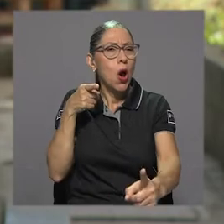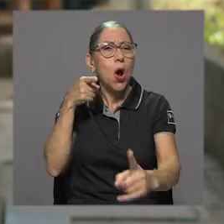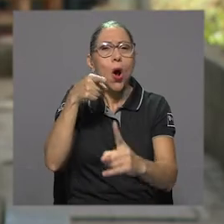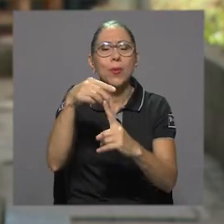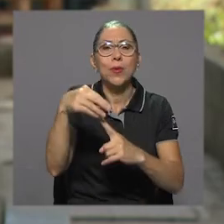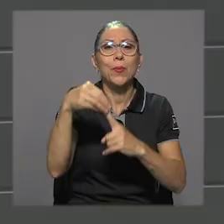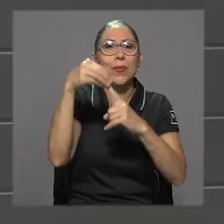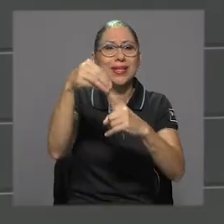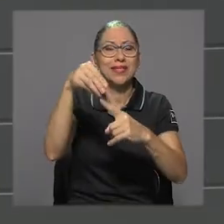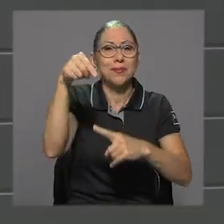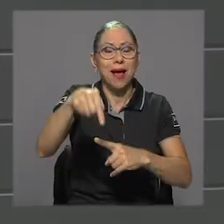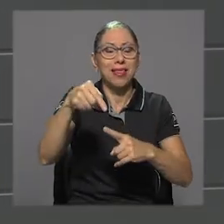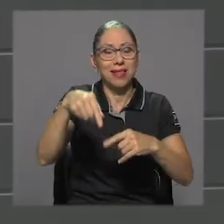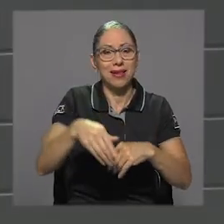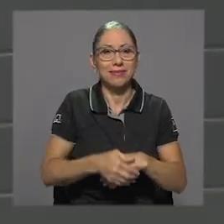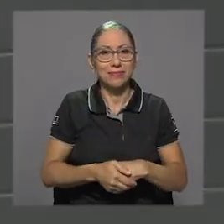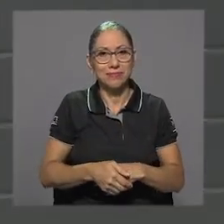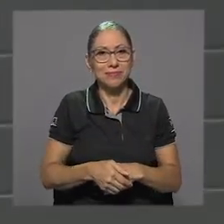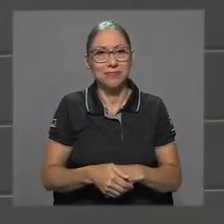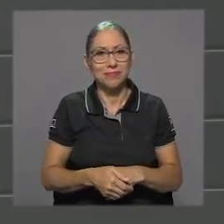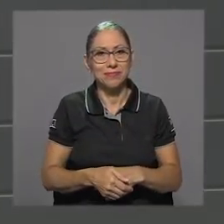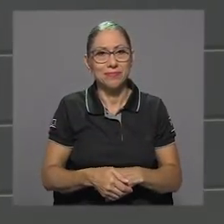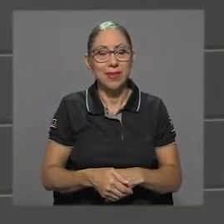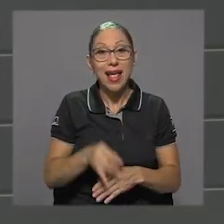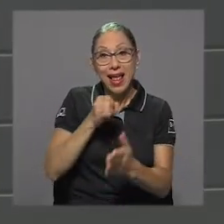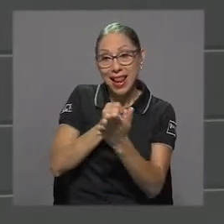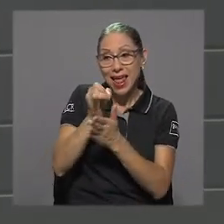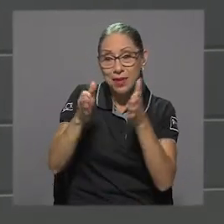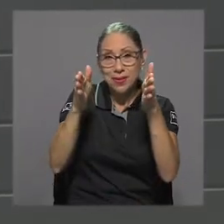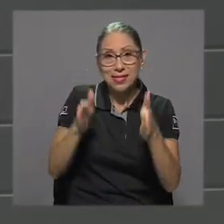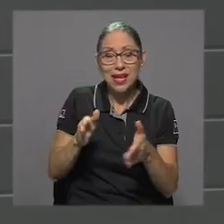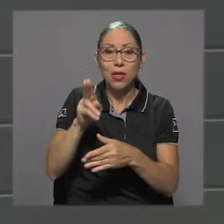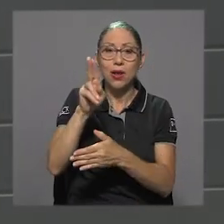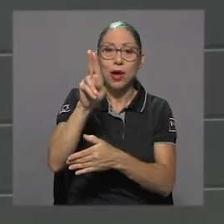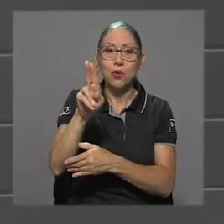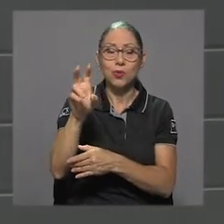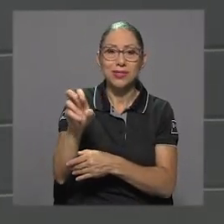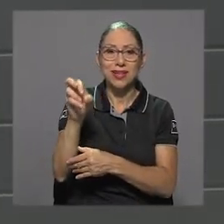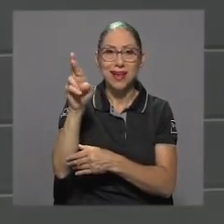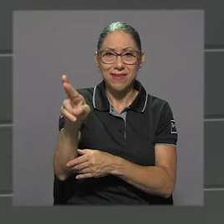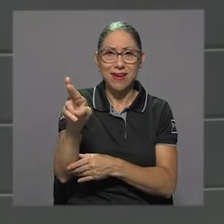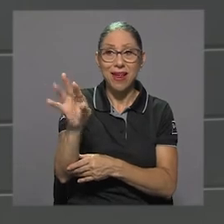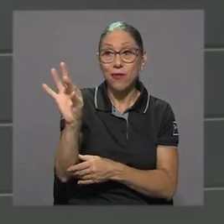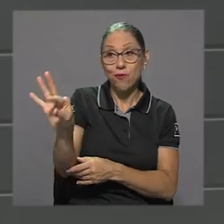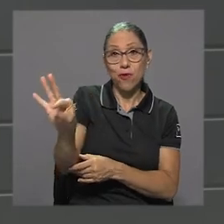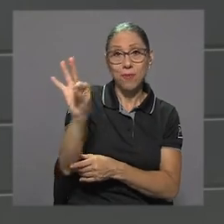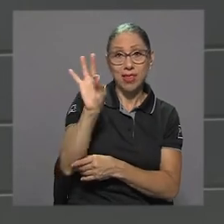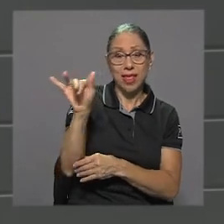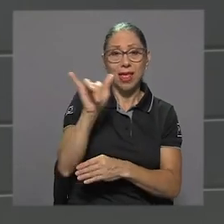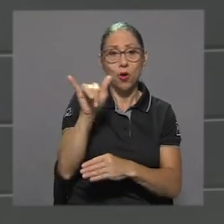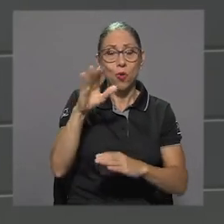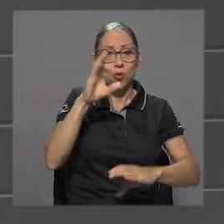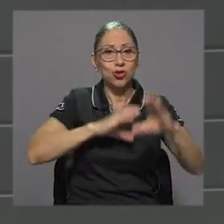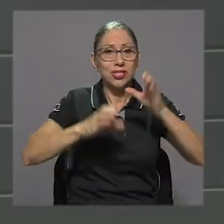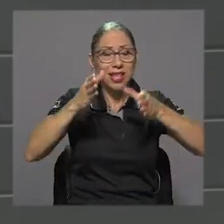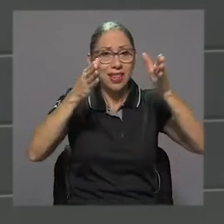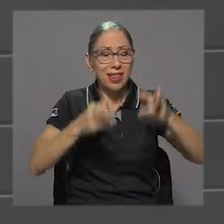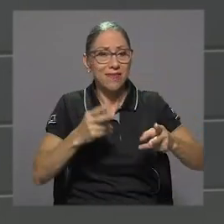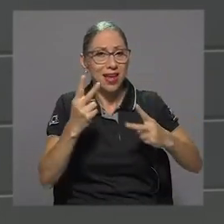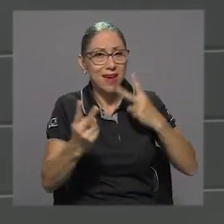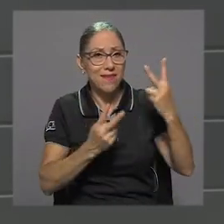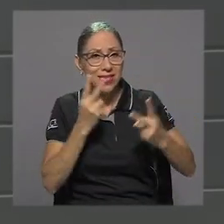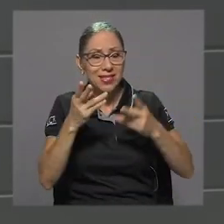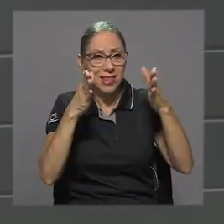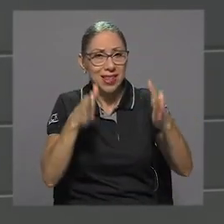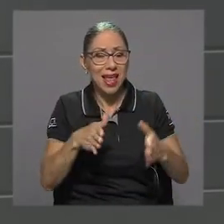novedad de esto y el objetivo principal de la expedición. La investigadora de la UCR fue